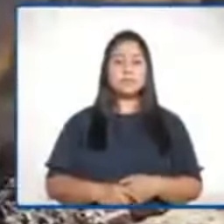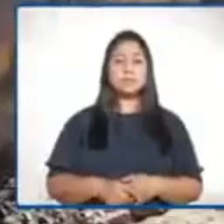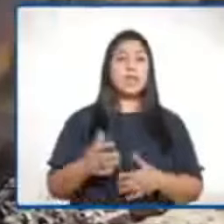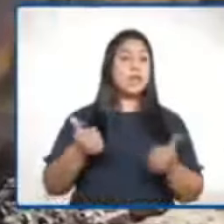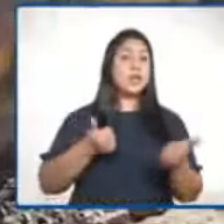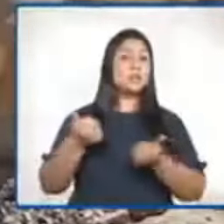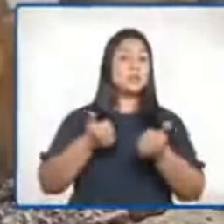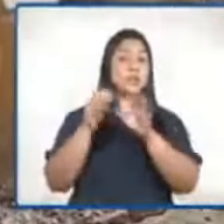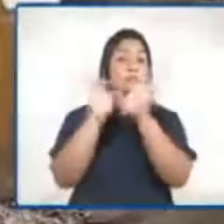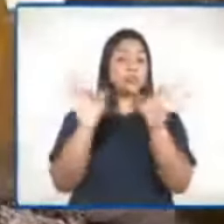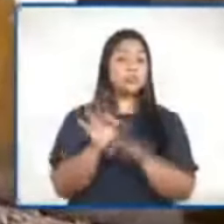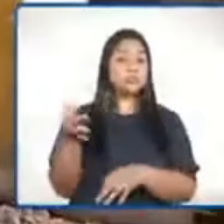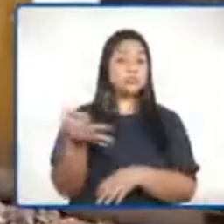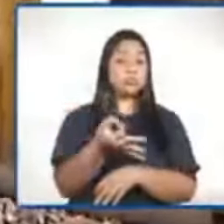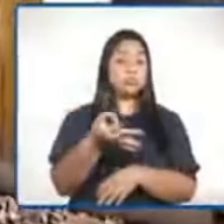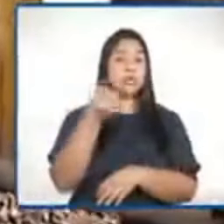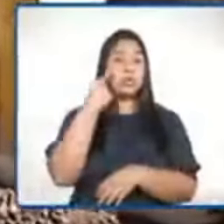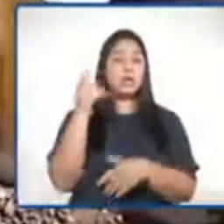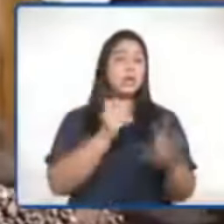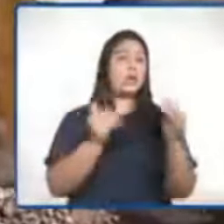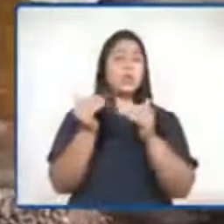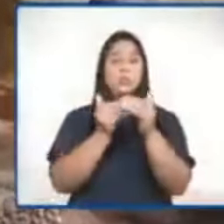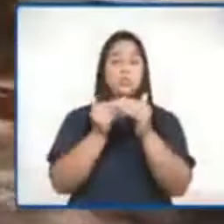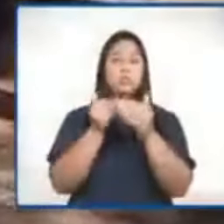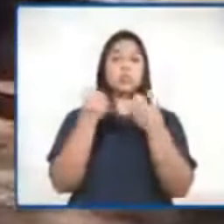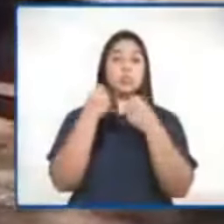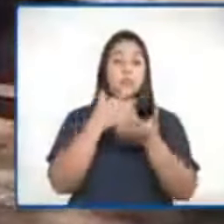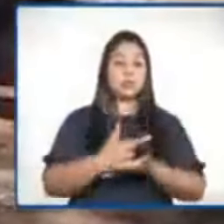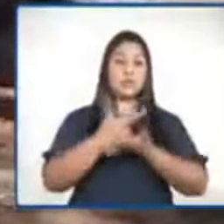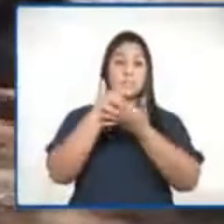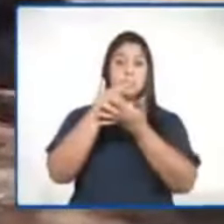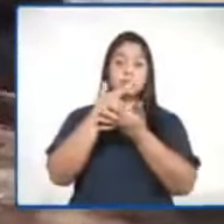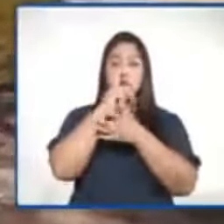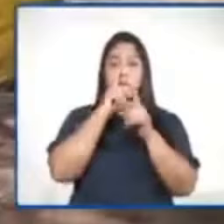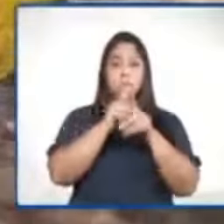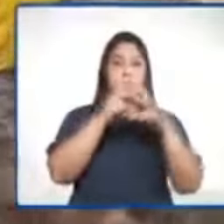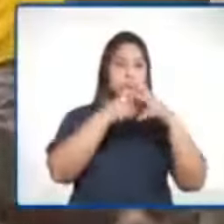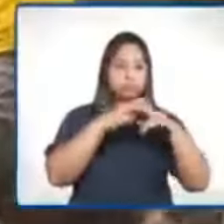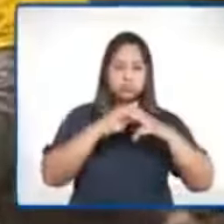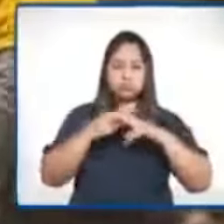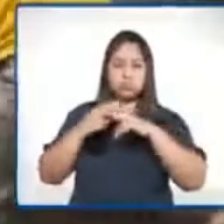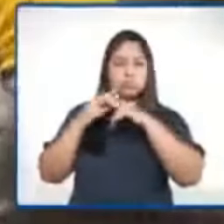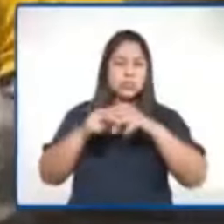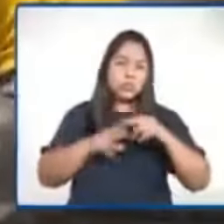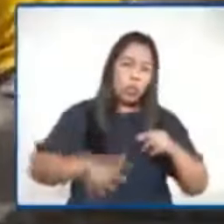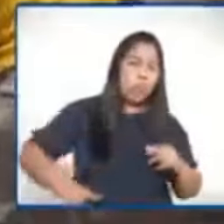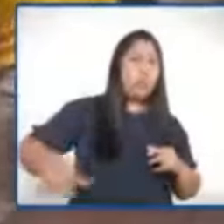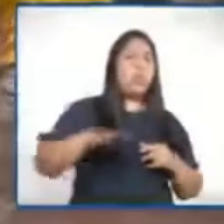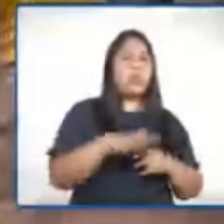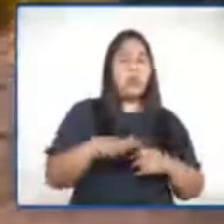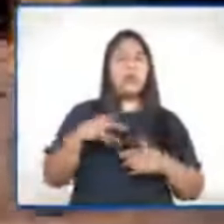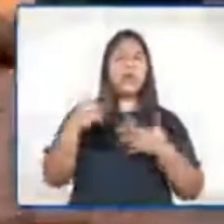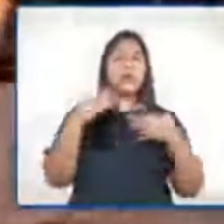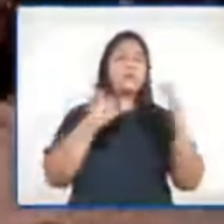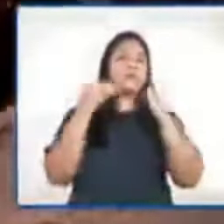Administrar de forma eficiente la construcción, rehabilitación y mantenimiento de toda obra pública que